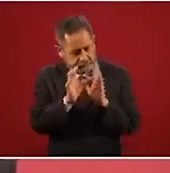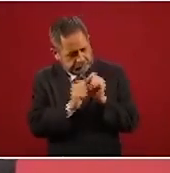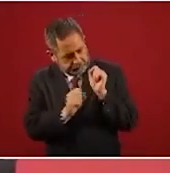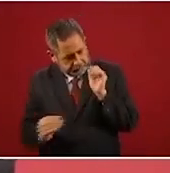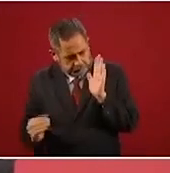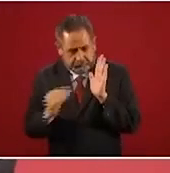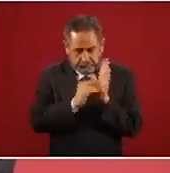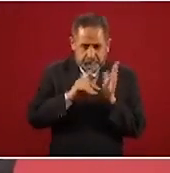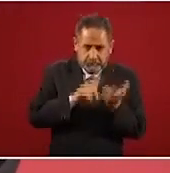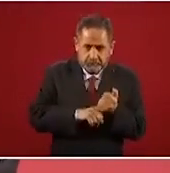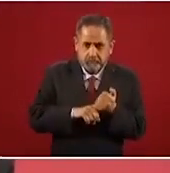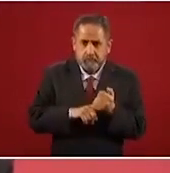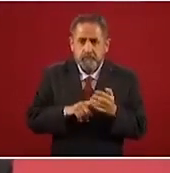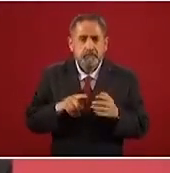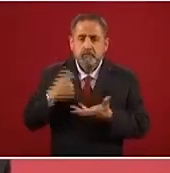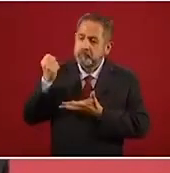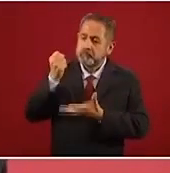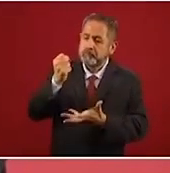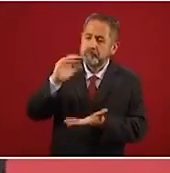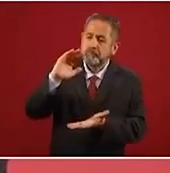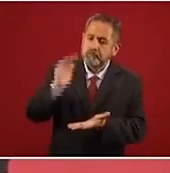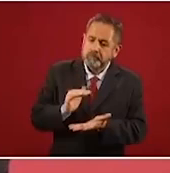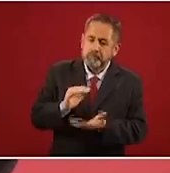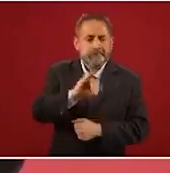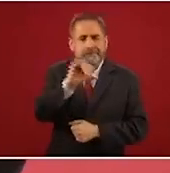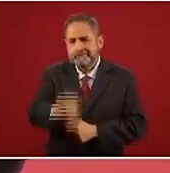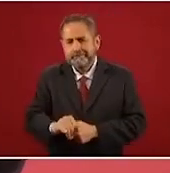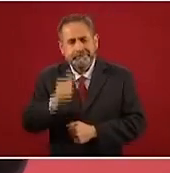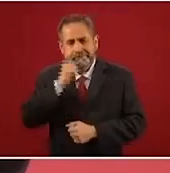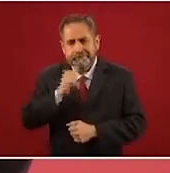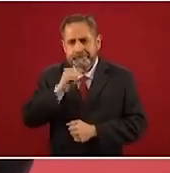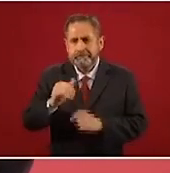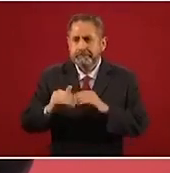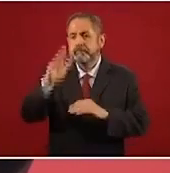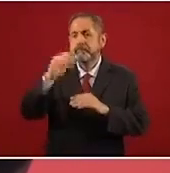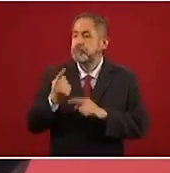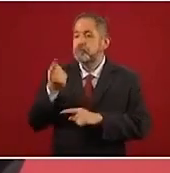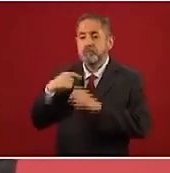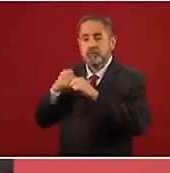quede establecido de que nunca el presupuesto va a ser menor al del año fiscal